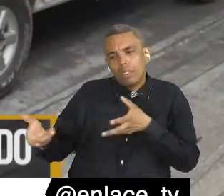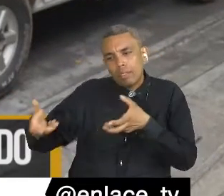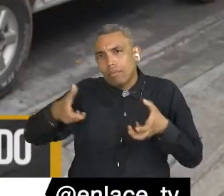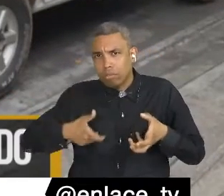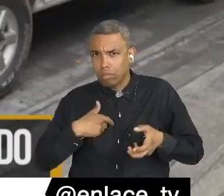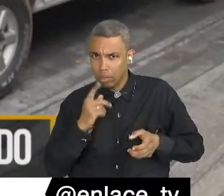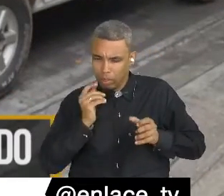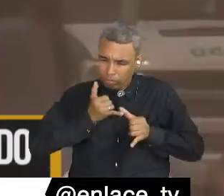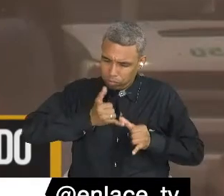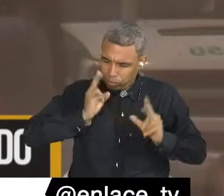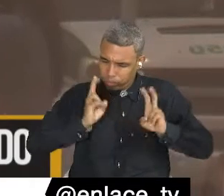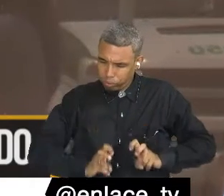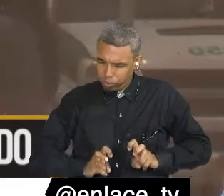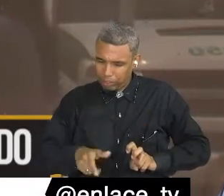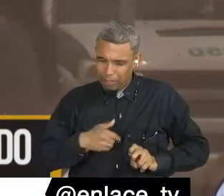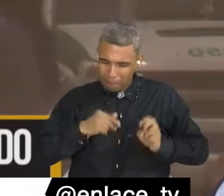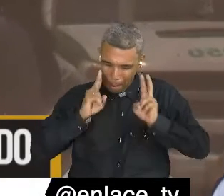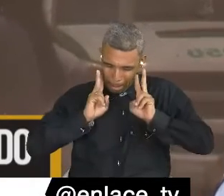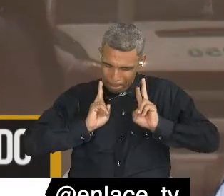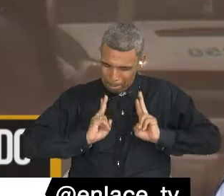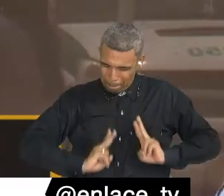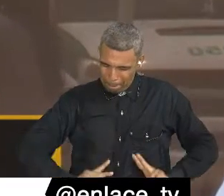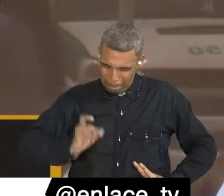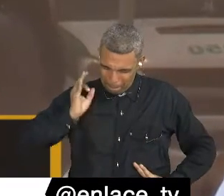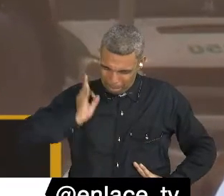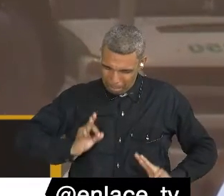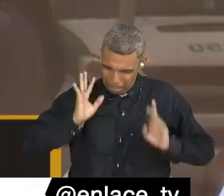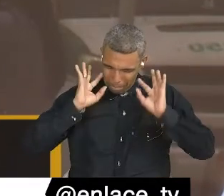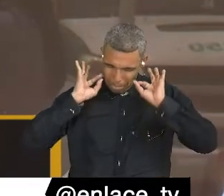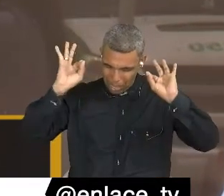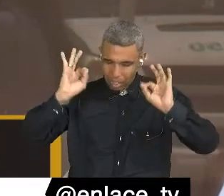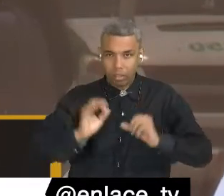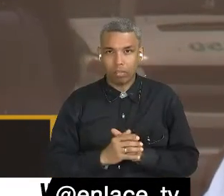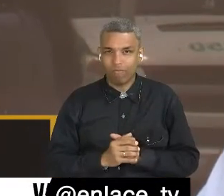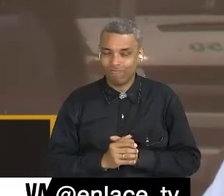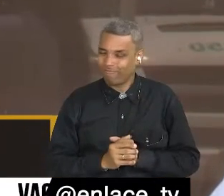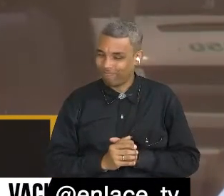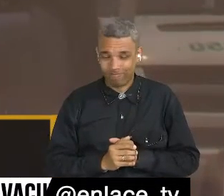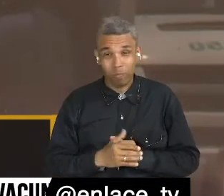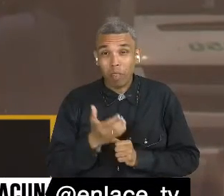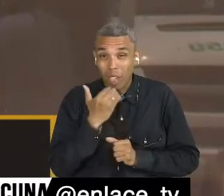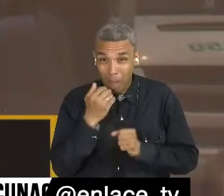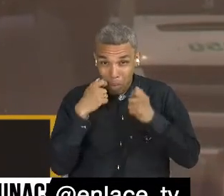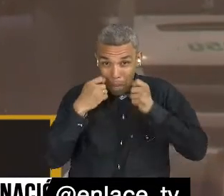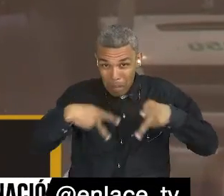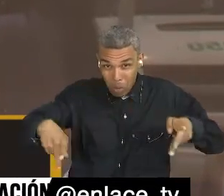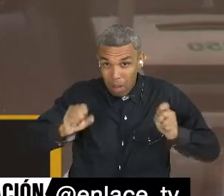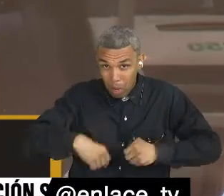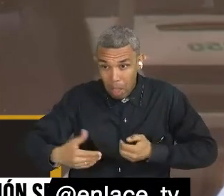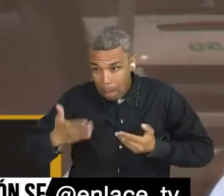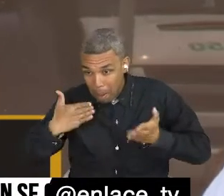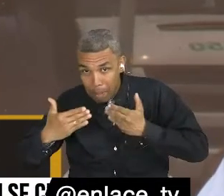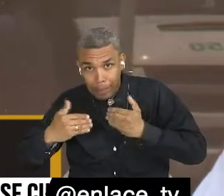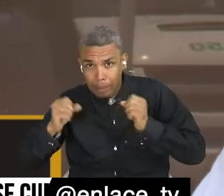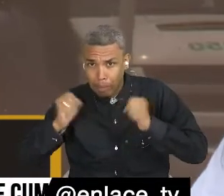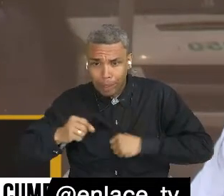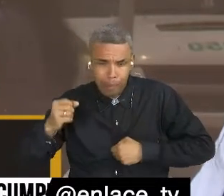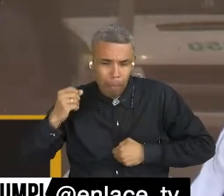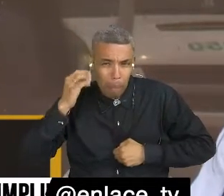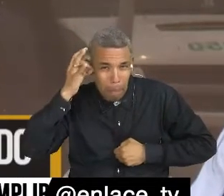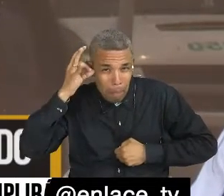el consumo humano. 200 kilos de carne, los cuales son incautados, se encuentran en no aptos para el consumo humano.